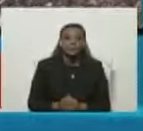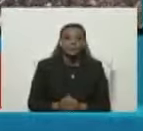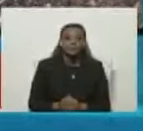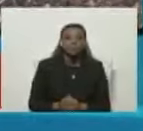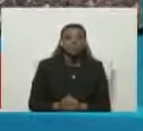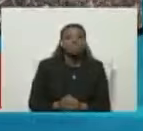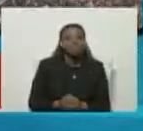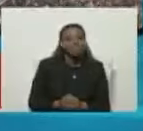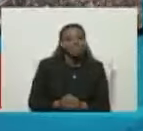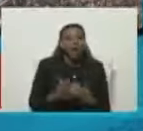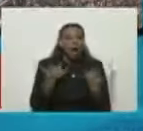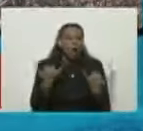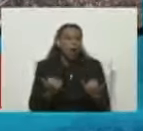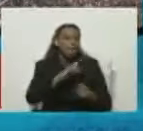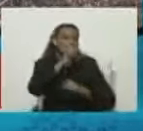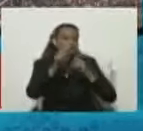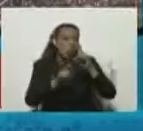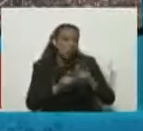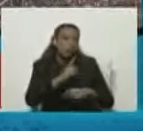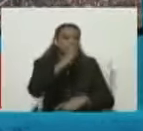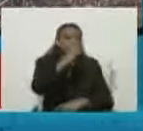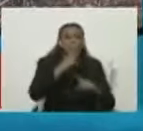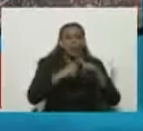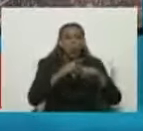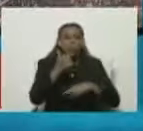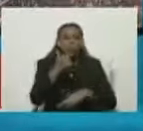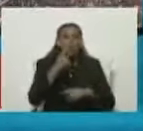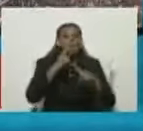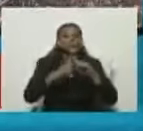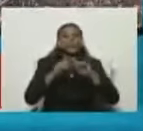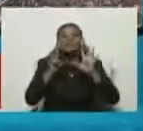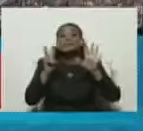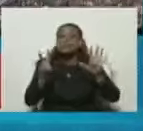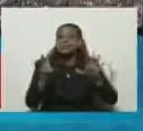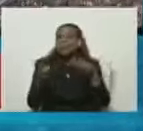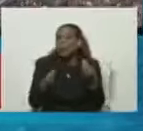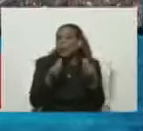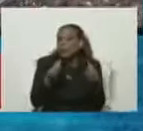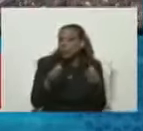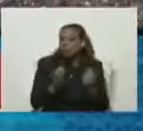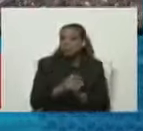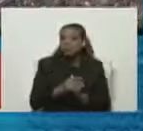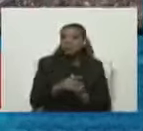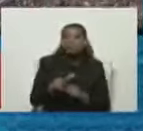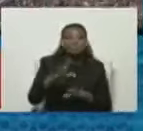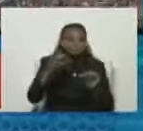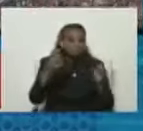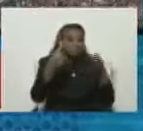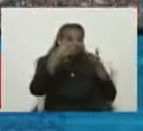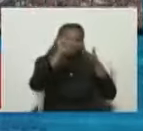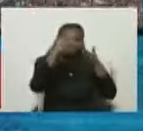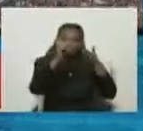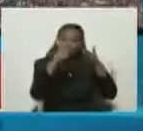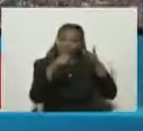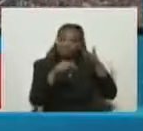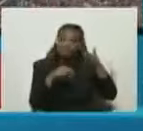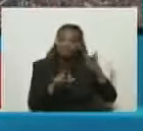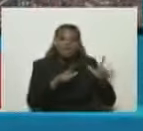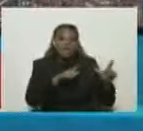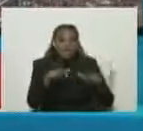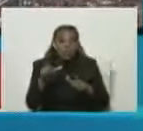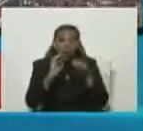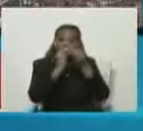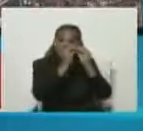¿Cómo está el 1 por 10 por 7 aquí? Hay que afinar el 1 por 10 por 7.